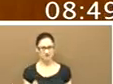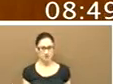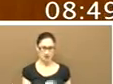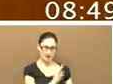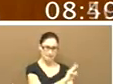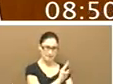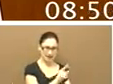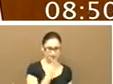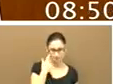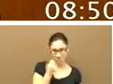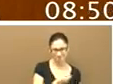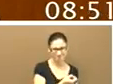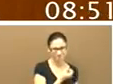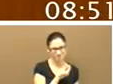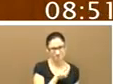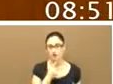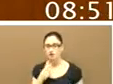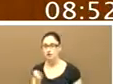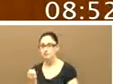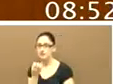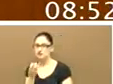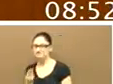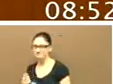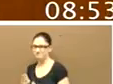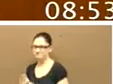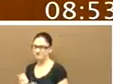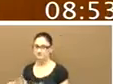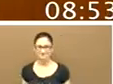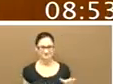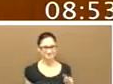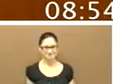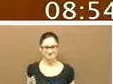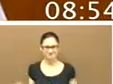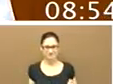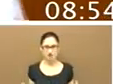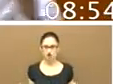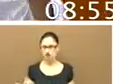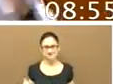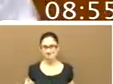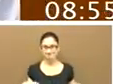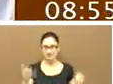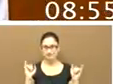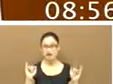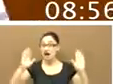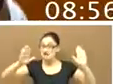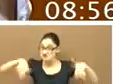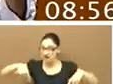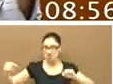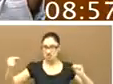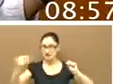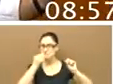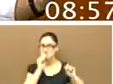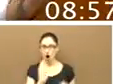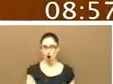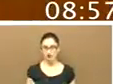PP. Y la transaccional, al final, ha sido mucho mejor el debate que han mantenido ustedes. Esto es inaudito. O sea, no he